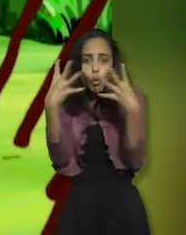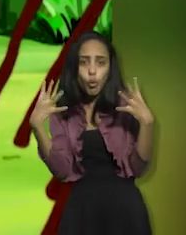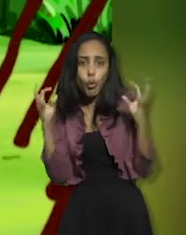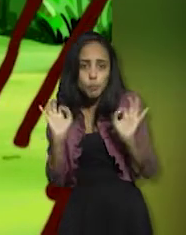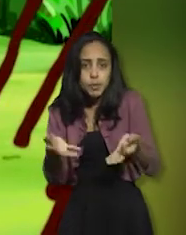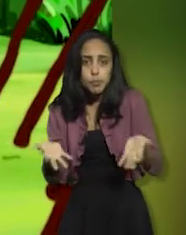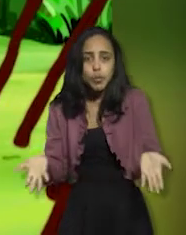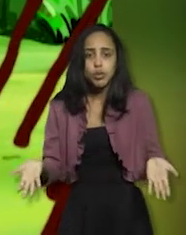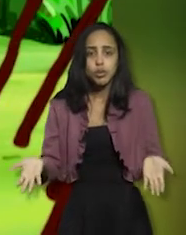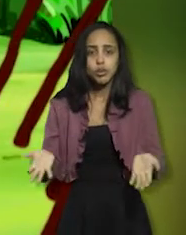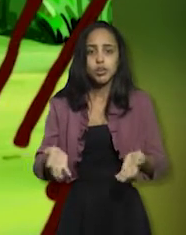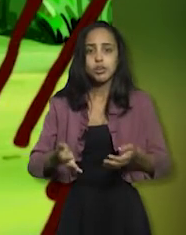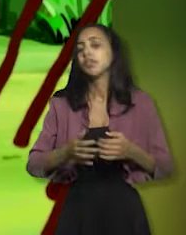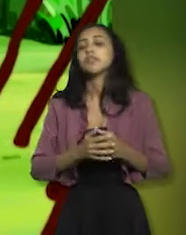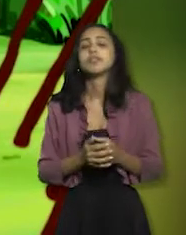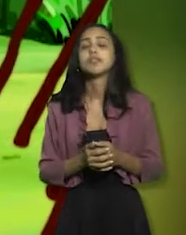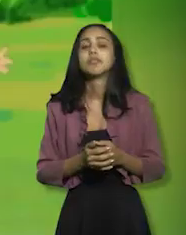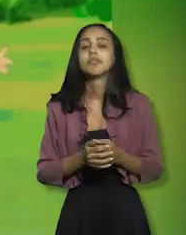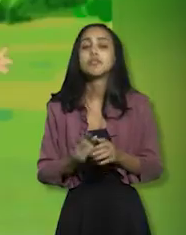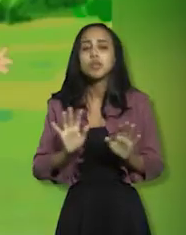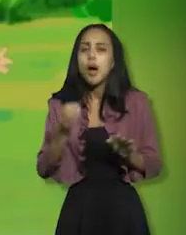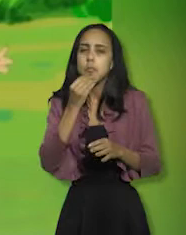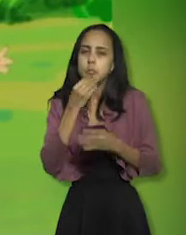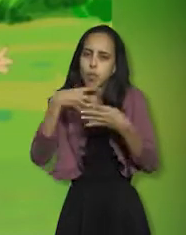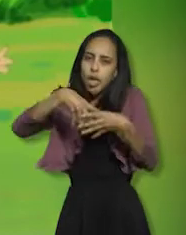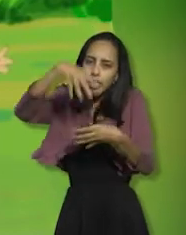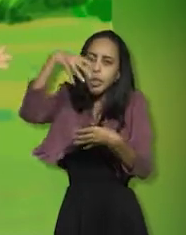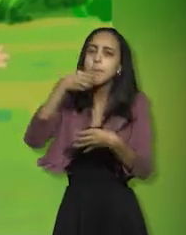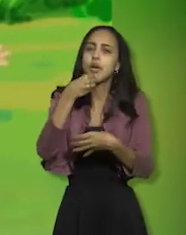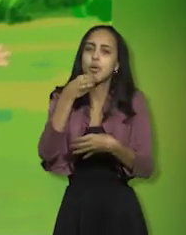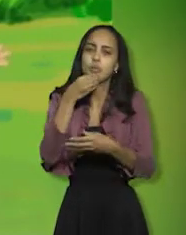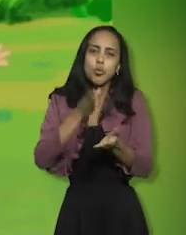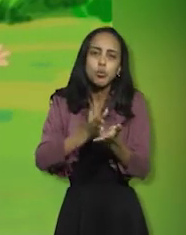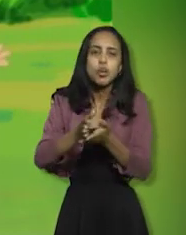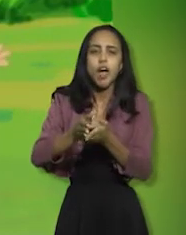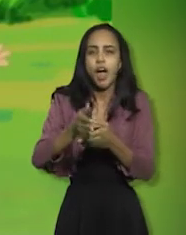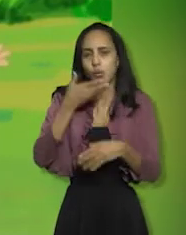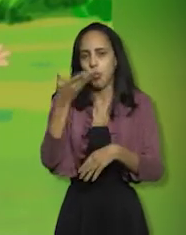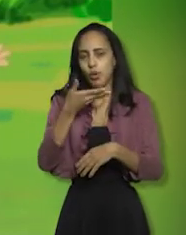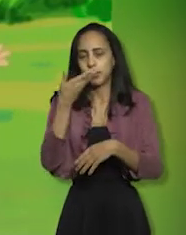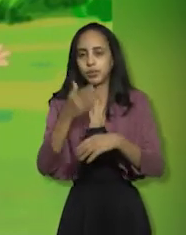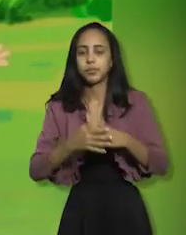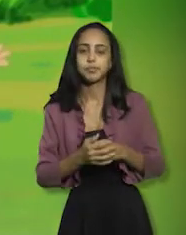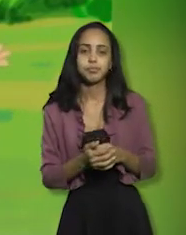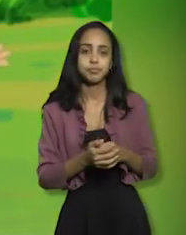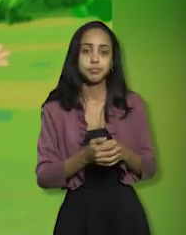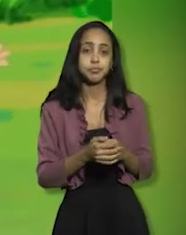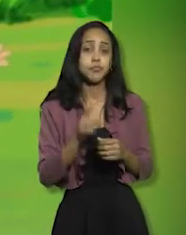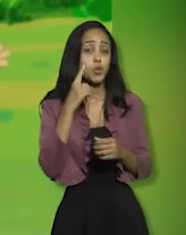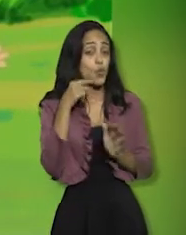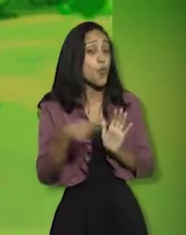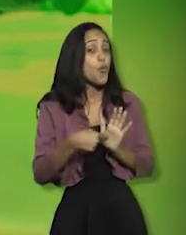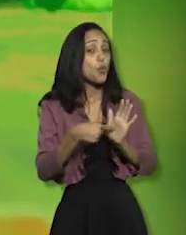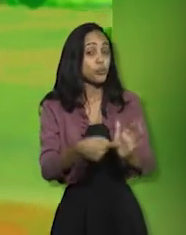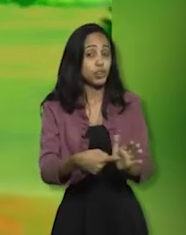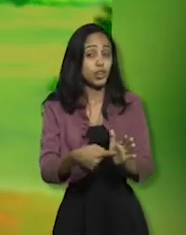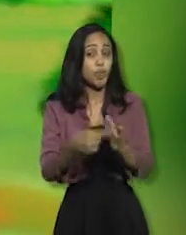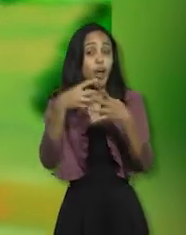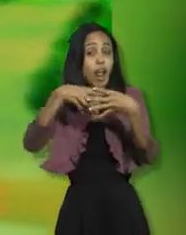Bueno. Ya pueden abrir para seguir la historia, Yo te aconsejo que dejes la reja como está.